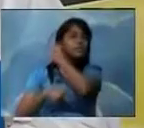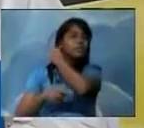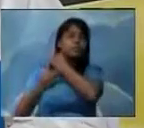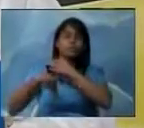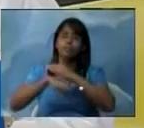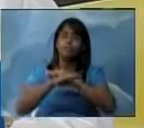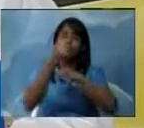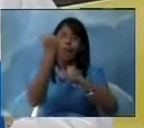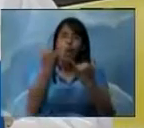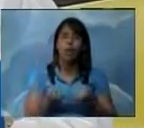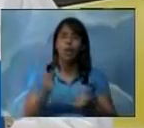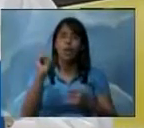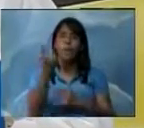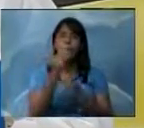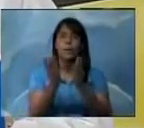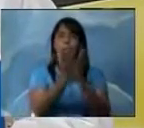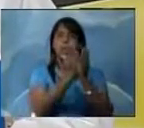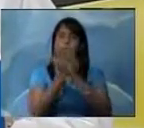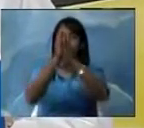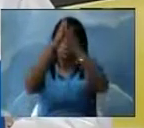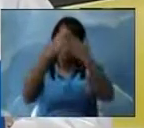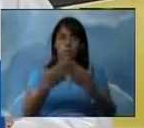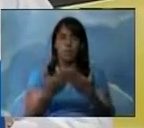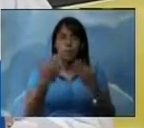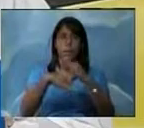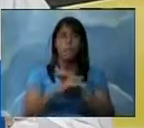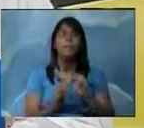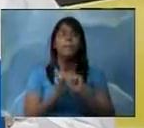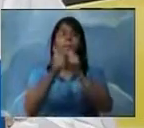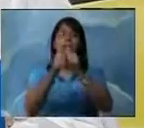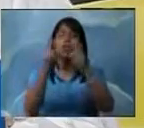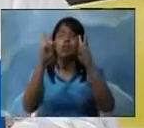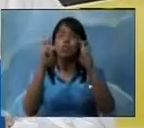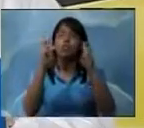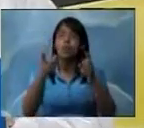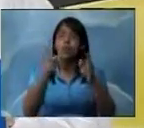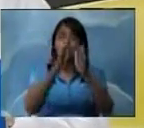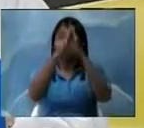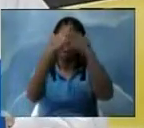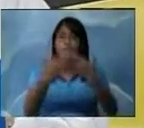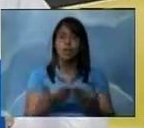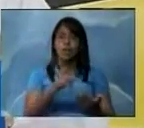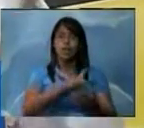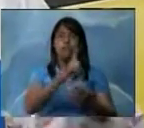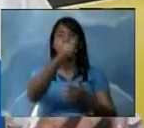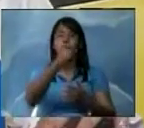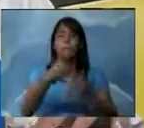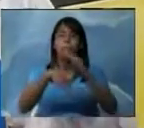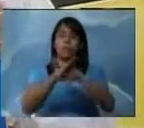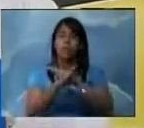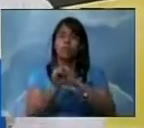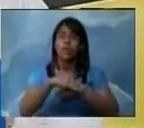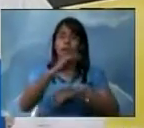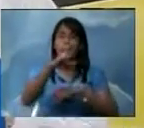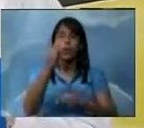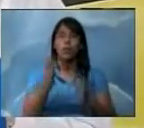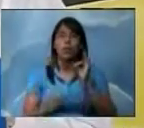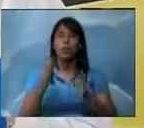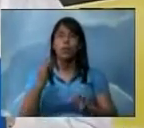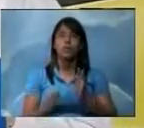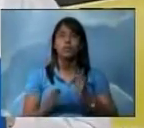Primer estudio bíblico. Vamos a empezar un nuevo libro de la Biblia. Hasta allí nosotros dejamos a